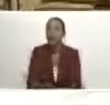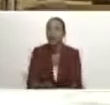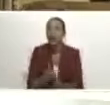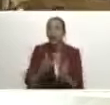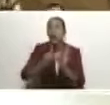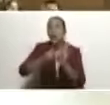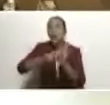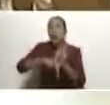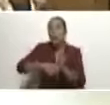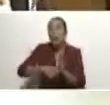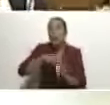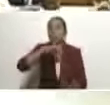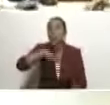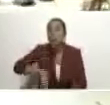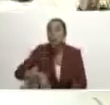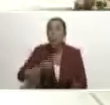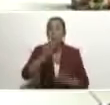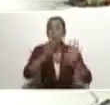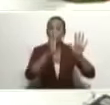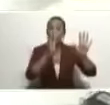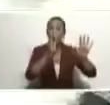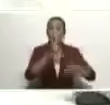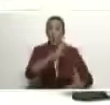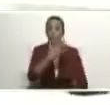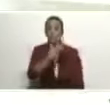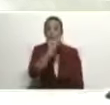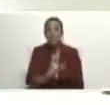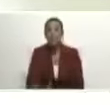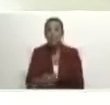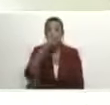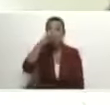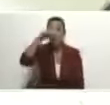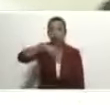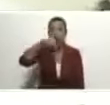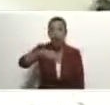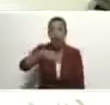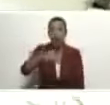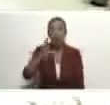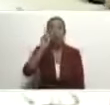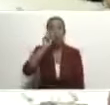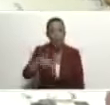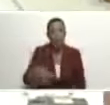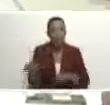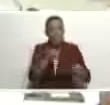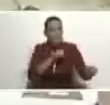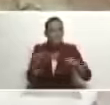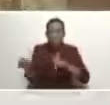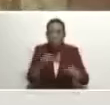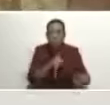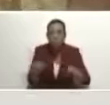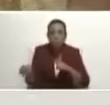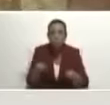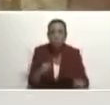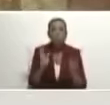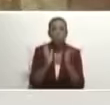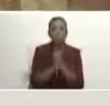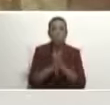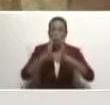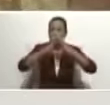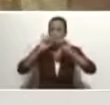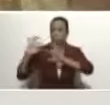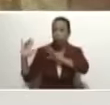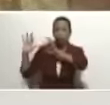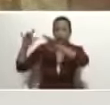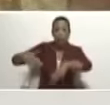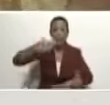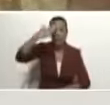luego, el 9 de diciembre de este año, estaremos también movilizados, con toda nuestra